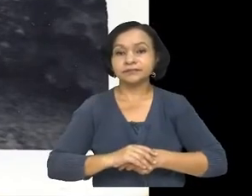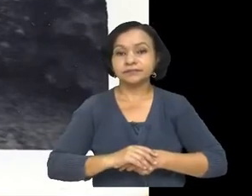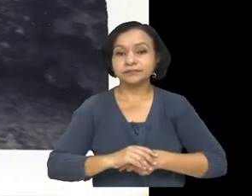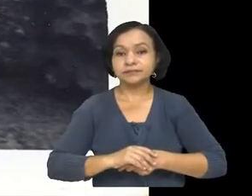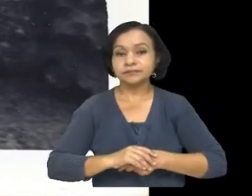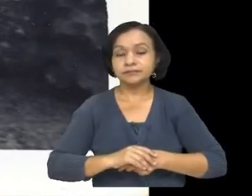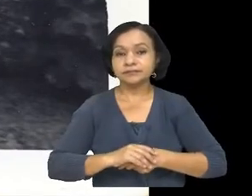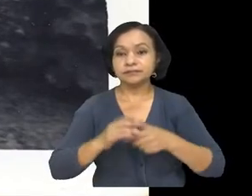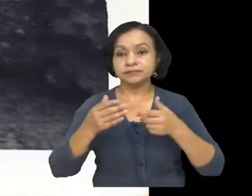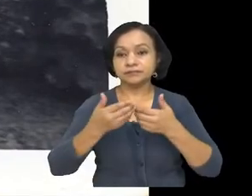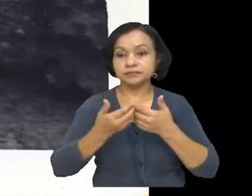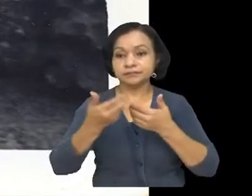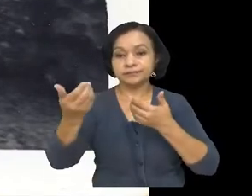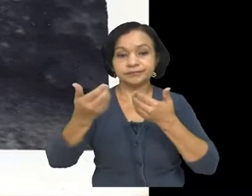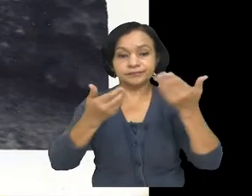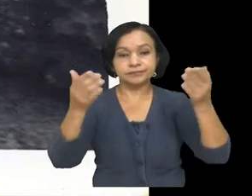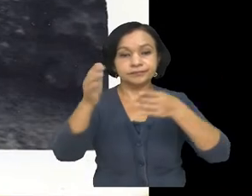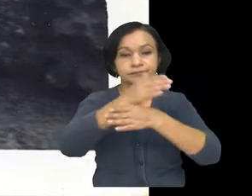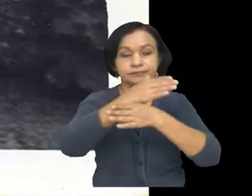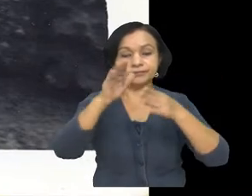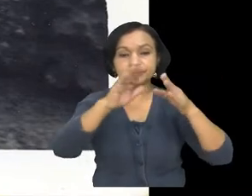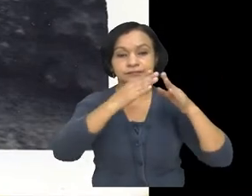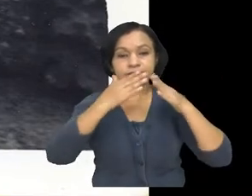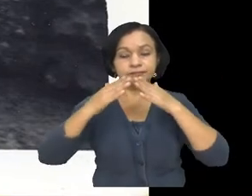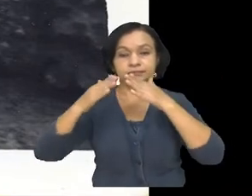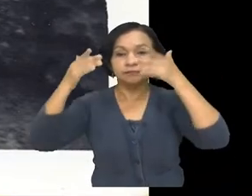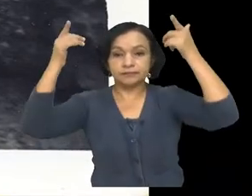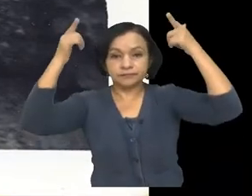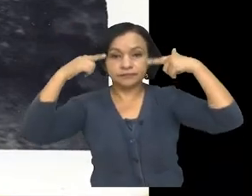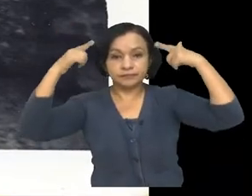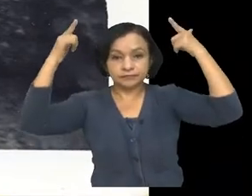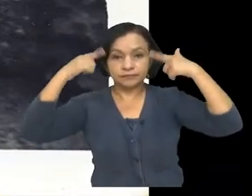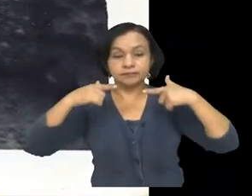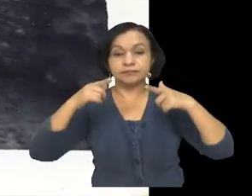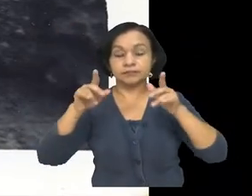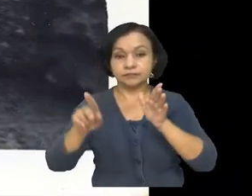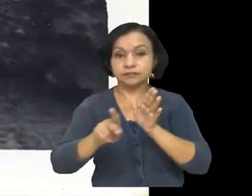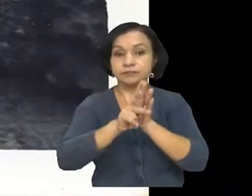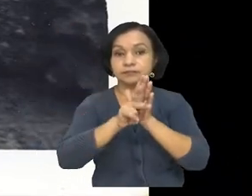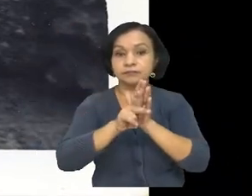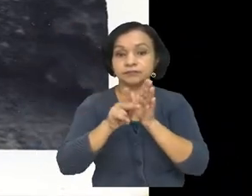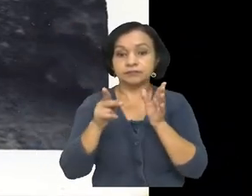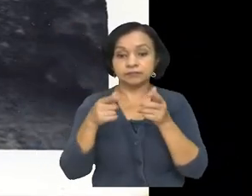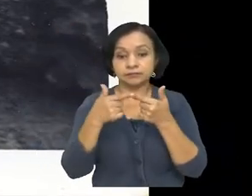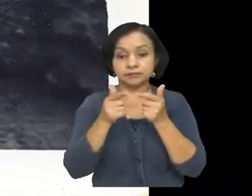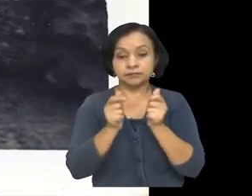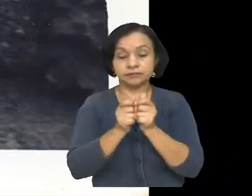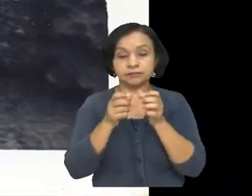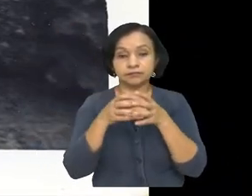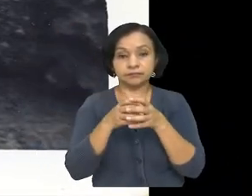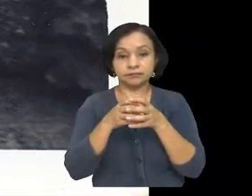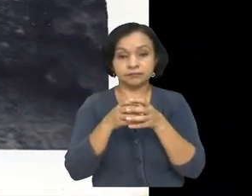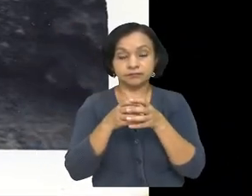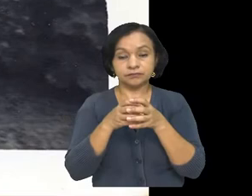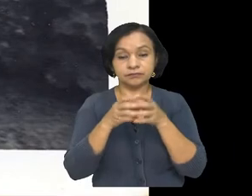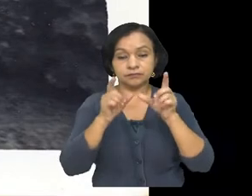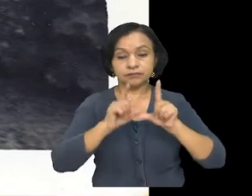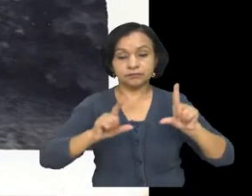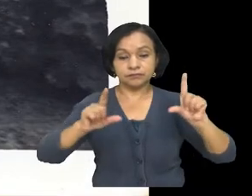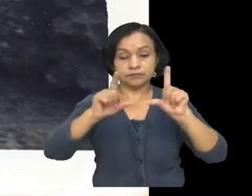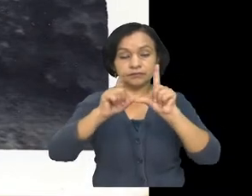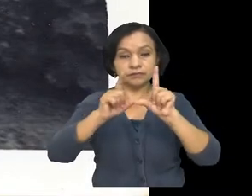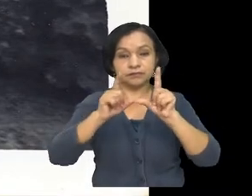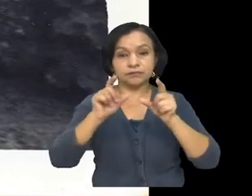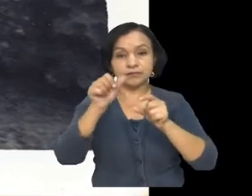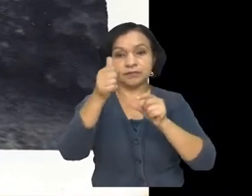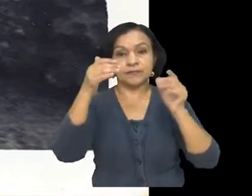la dispersión nuestra en diferentes barrios de Masaya, porque era también peligroso, sí, por la guardia, que todos estuviéramos concentrados,